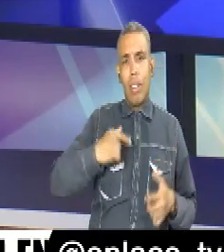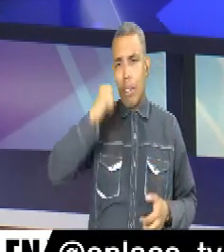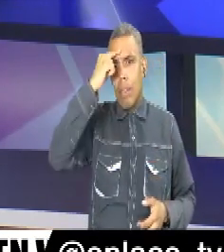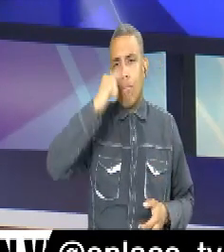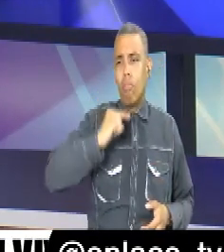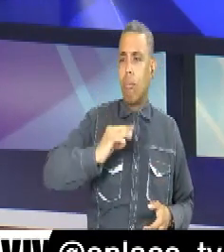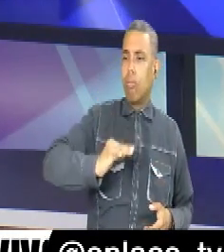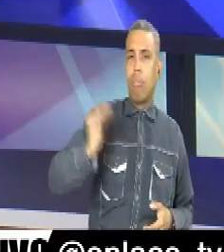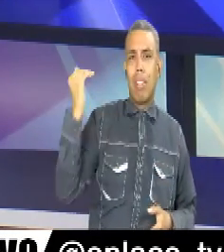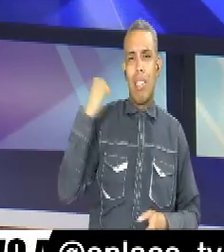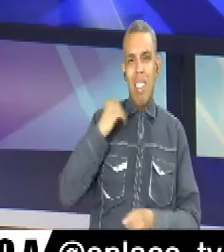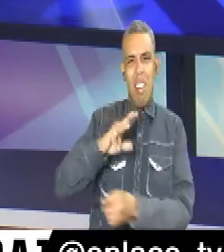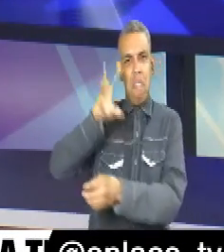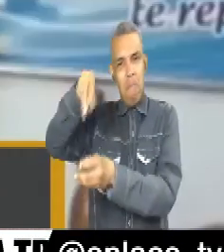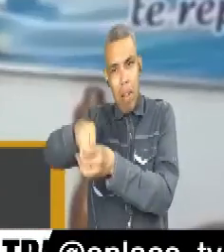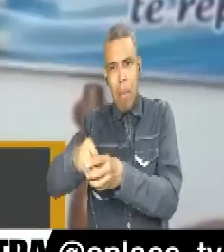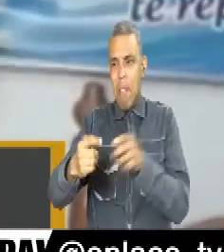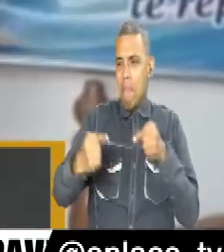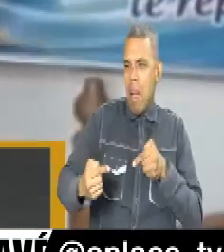Fuente Festivo.